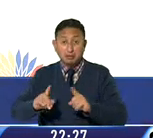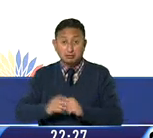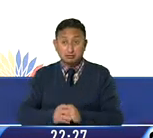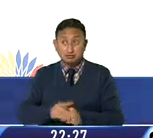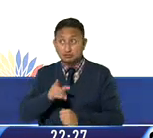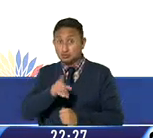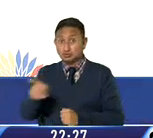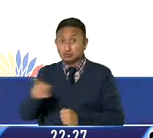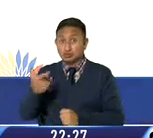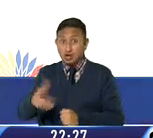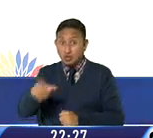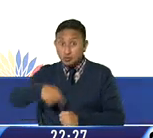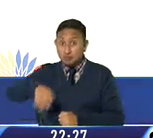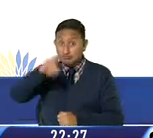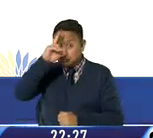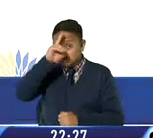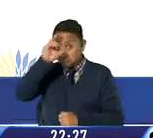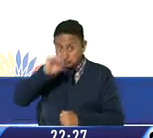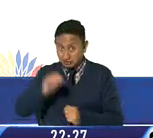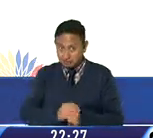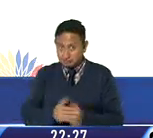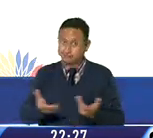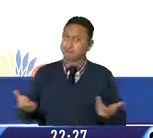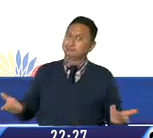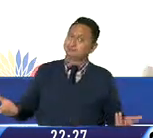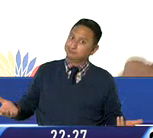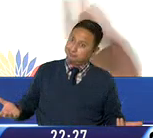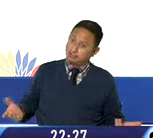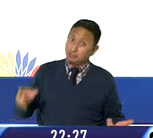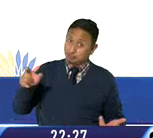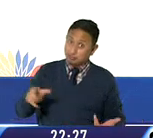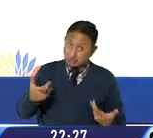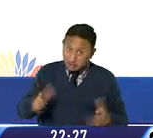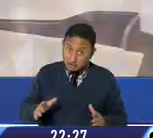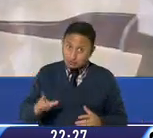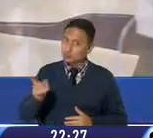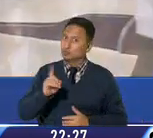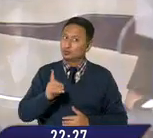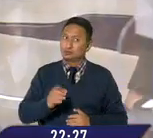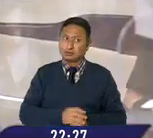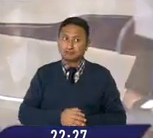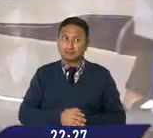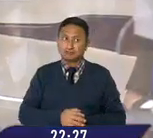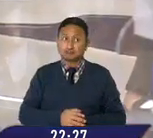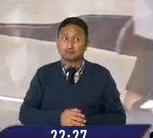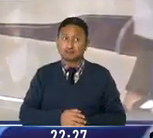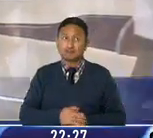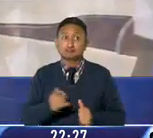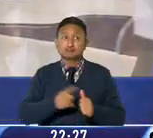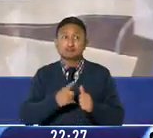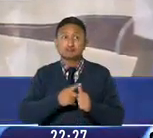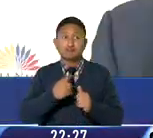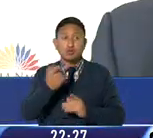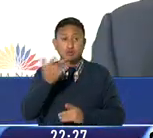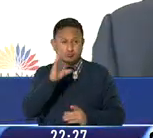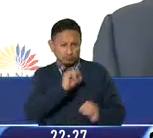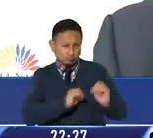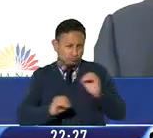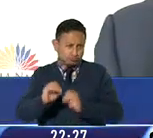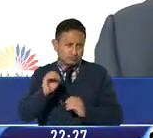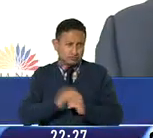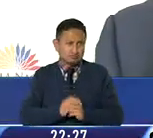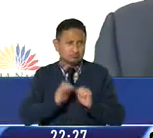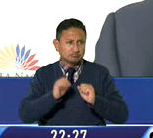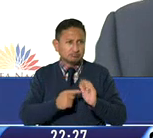pasaron desabidos con el país, yo creo que tampoco podríamos dejar pasar eso así. Las primeras observaciones no cesan. Que hay algunos